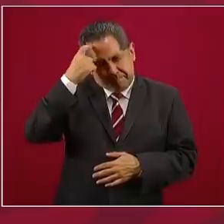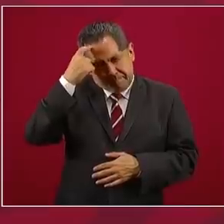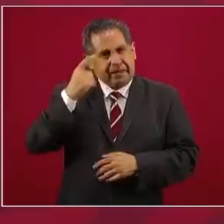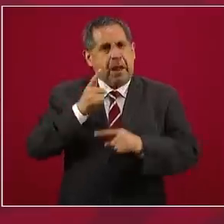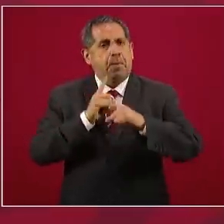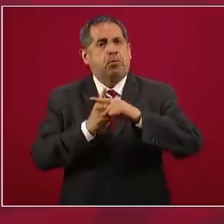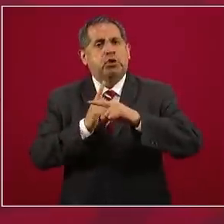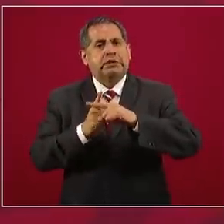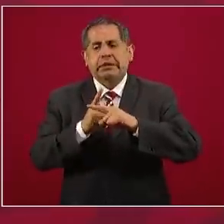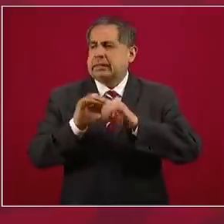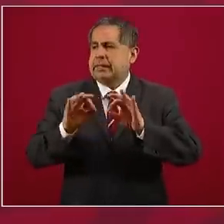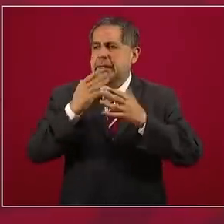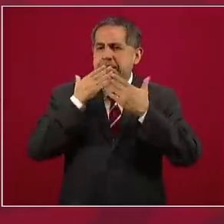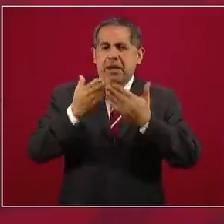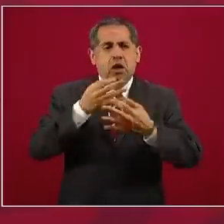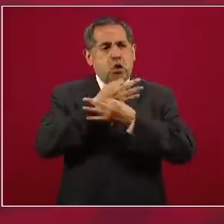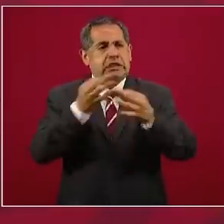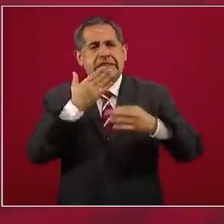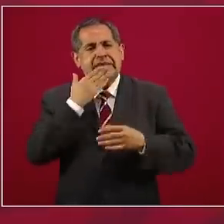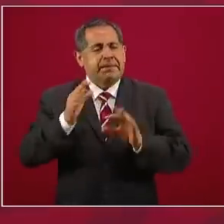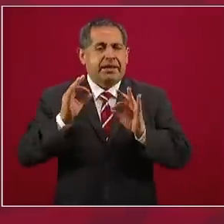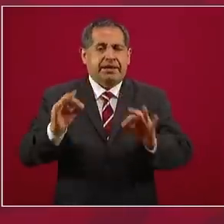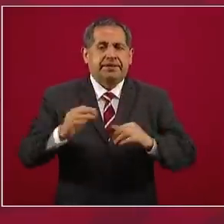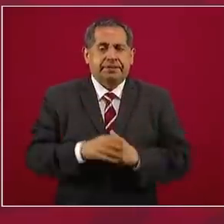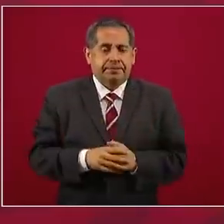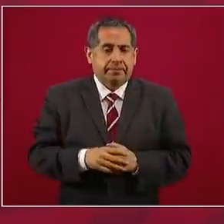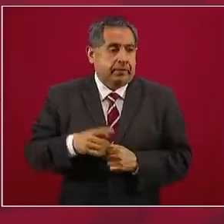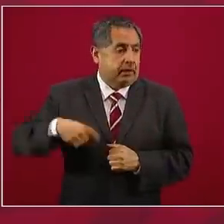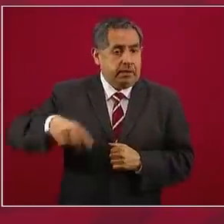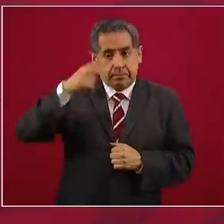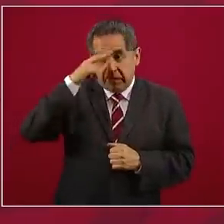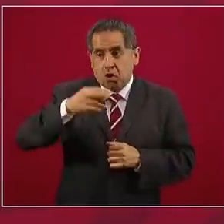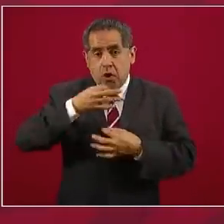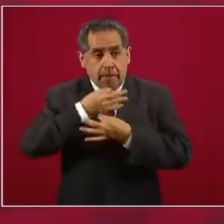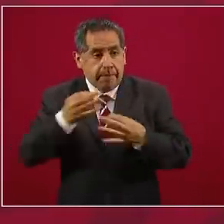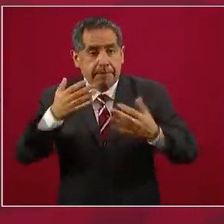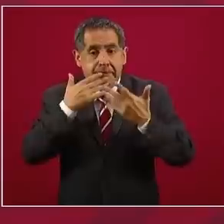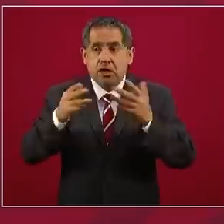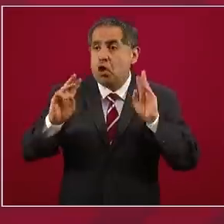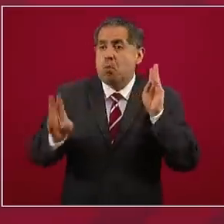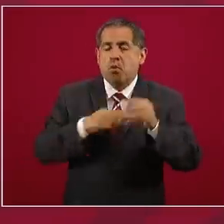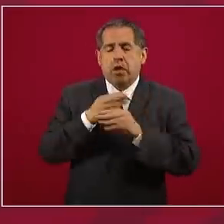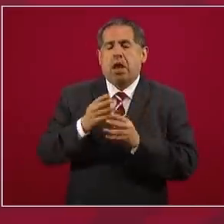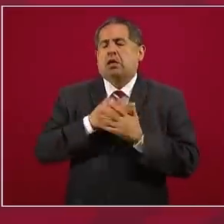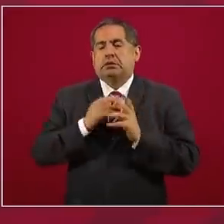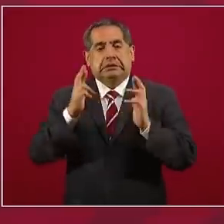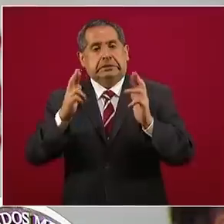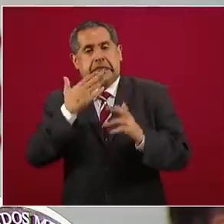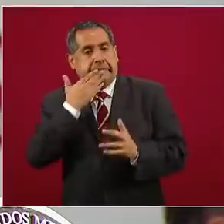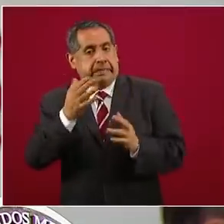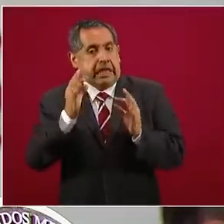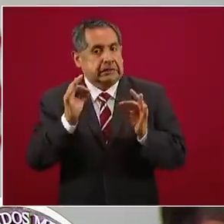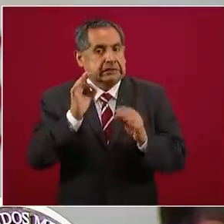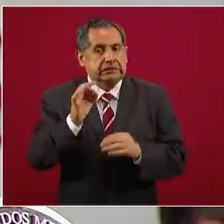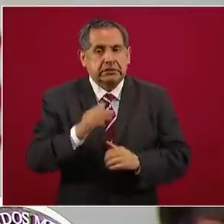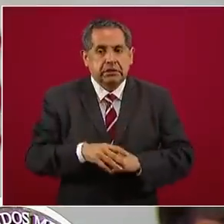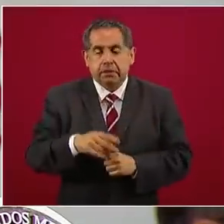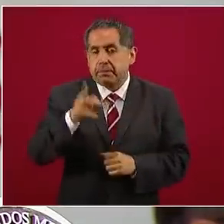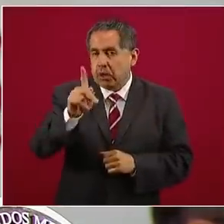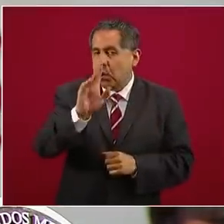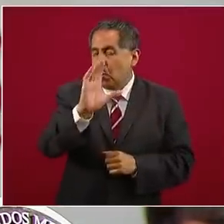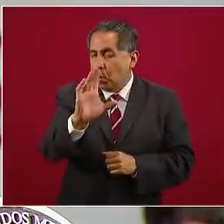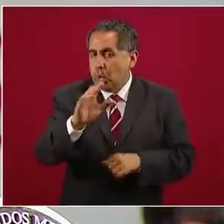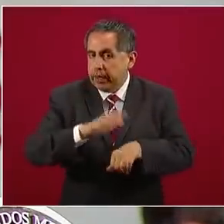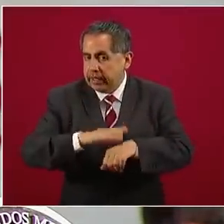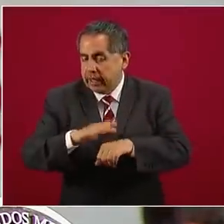esta excelente noticia para México, excelente noticia para el mundo, pero no perder de